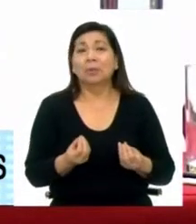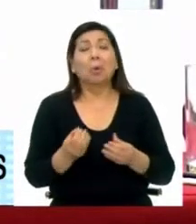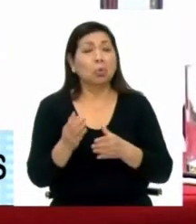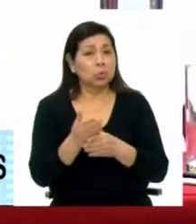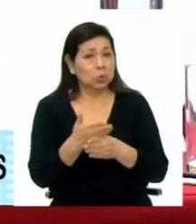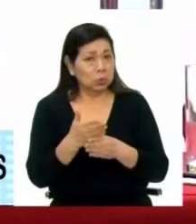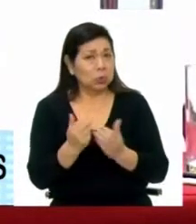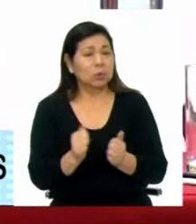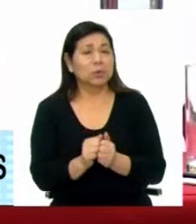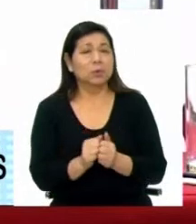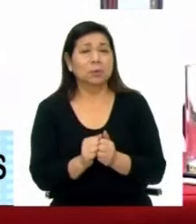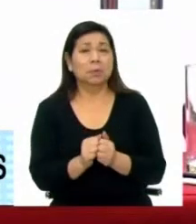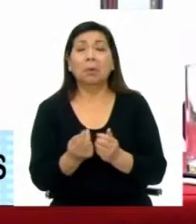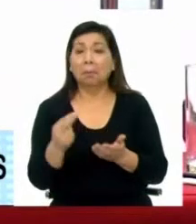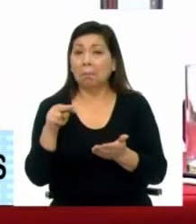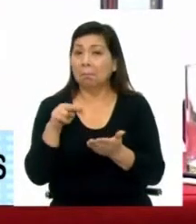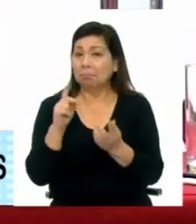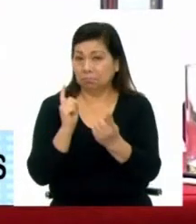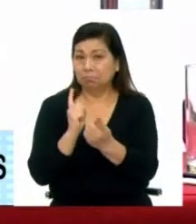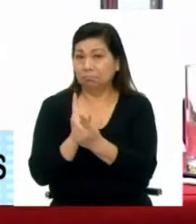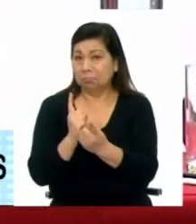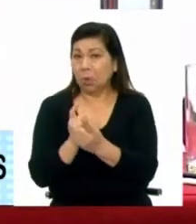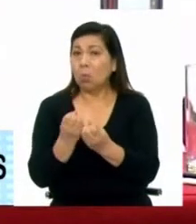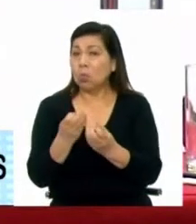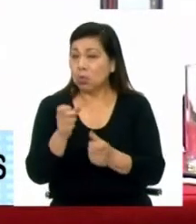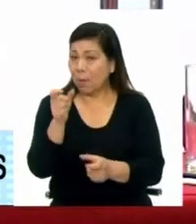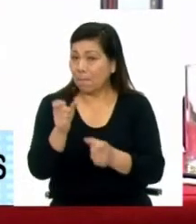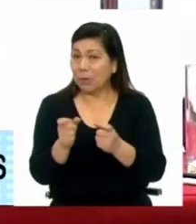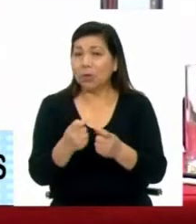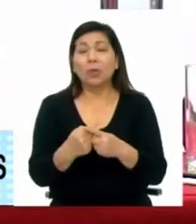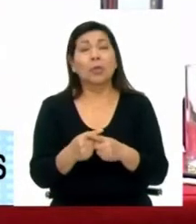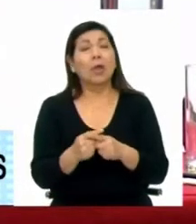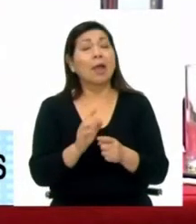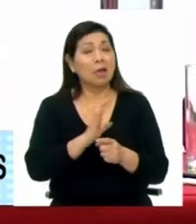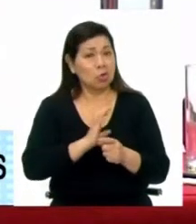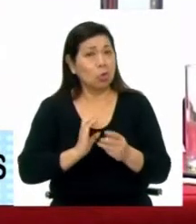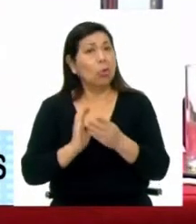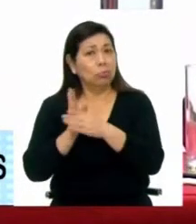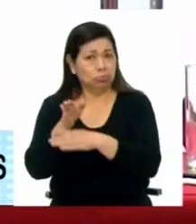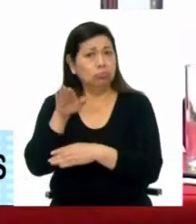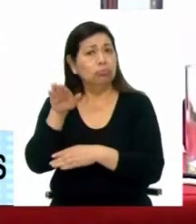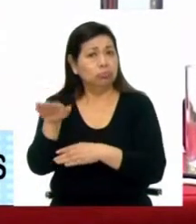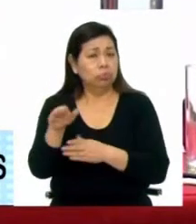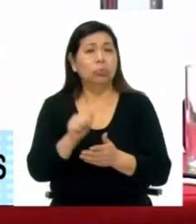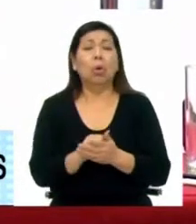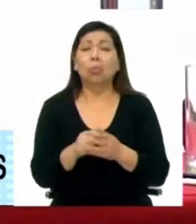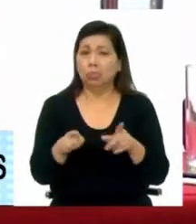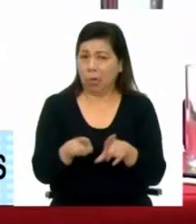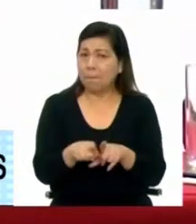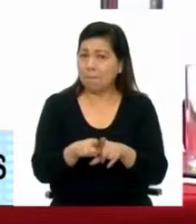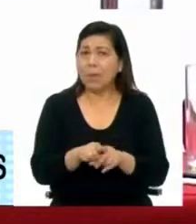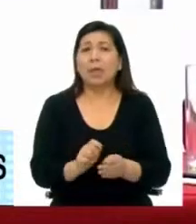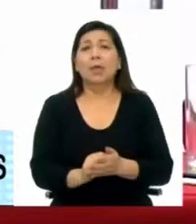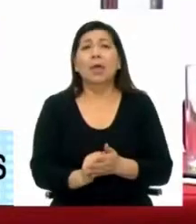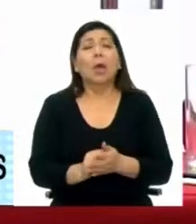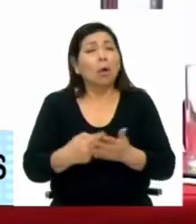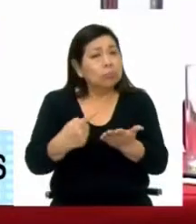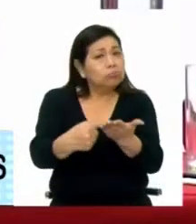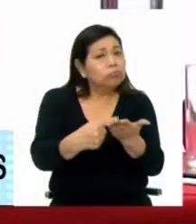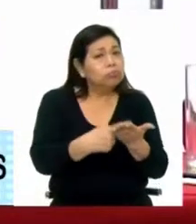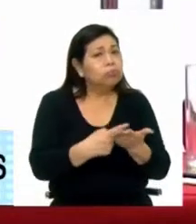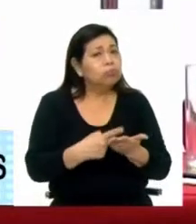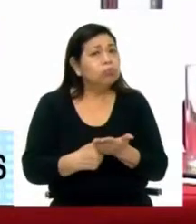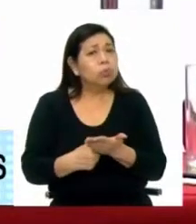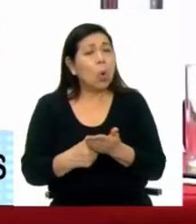está participando presencialmente, muchos funcionarios también del Estado están allá en Glasgow, y se está discutiendo